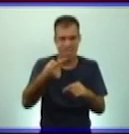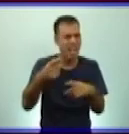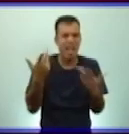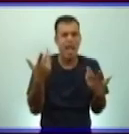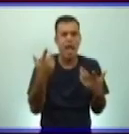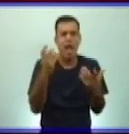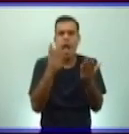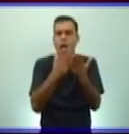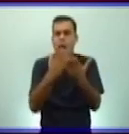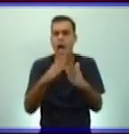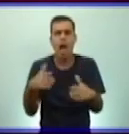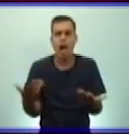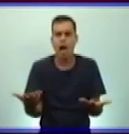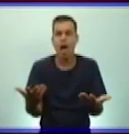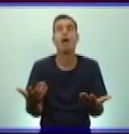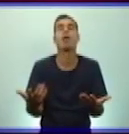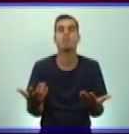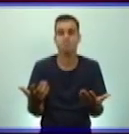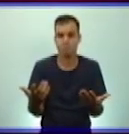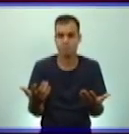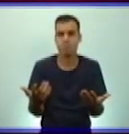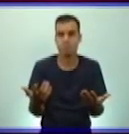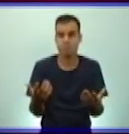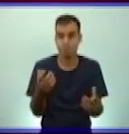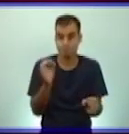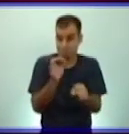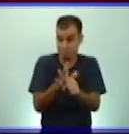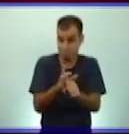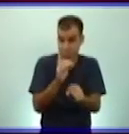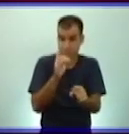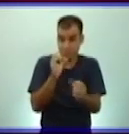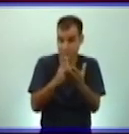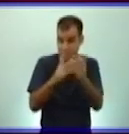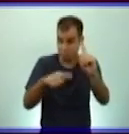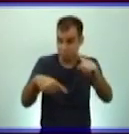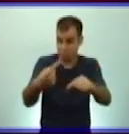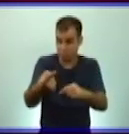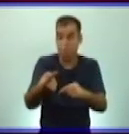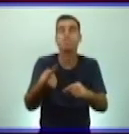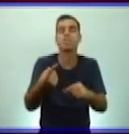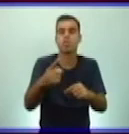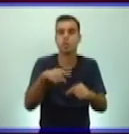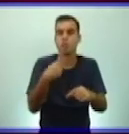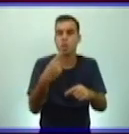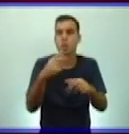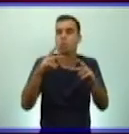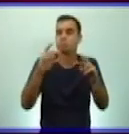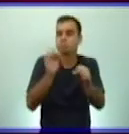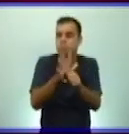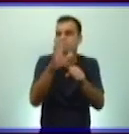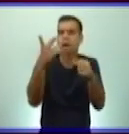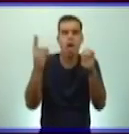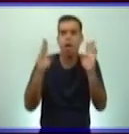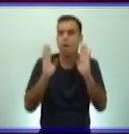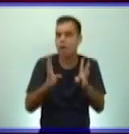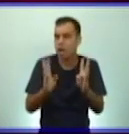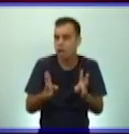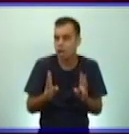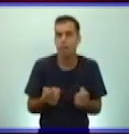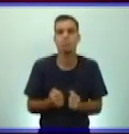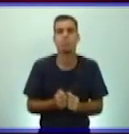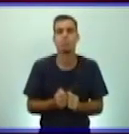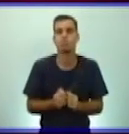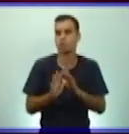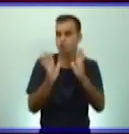a realizar? A partir del próximo encuentro, comenzaremos a sistematizar y ejercitar